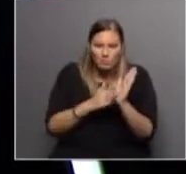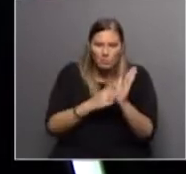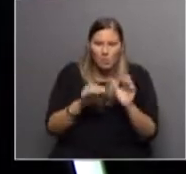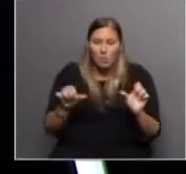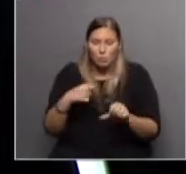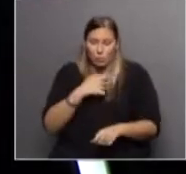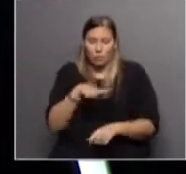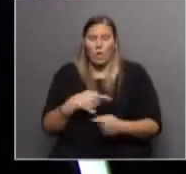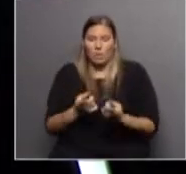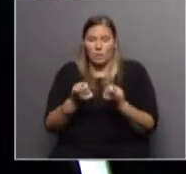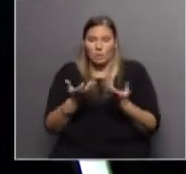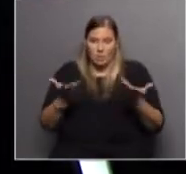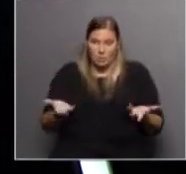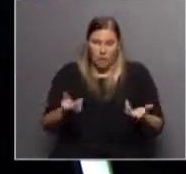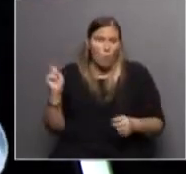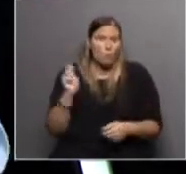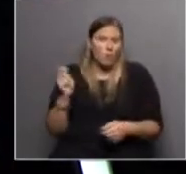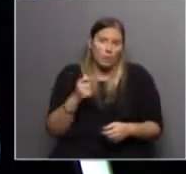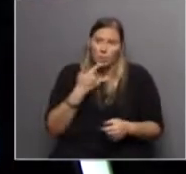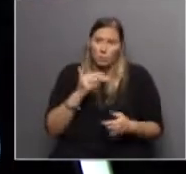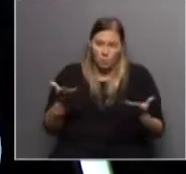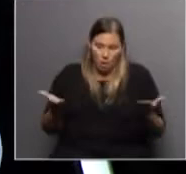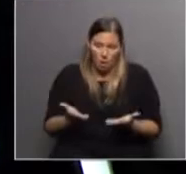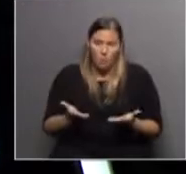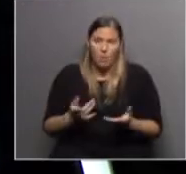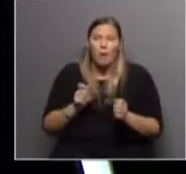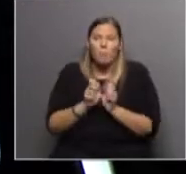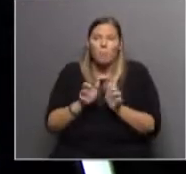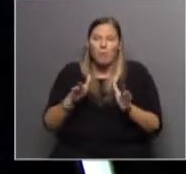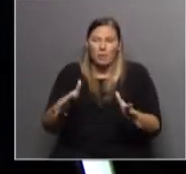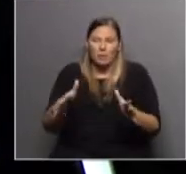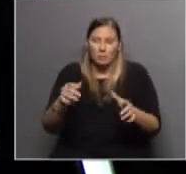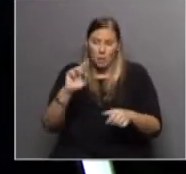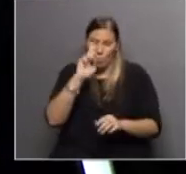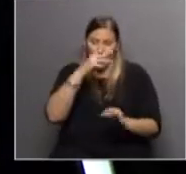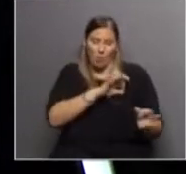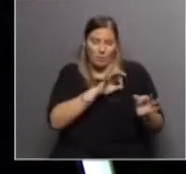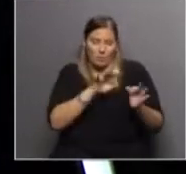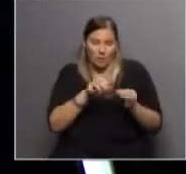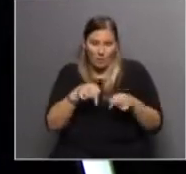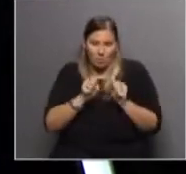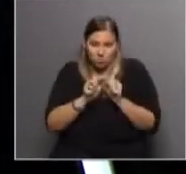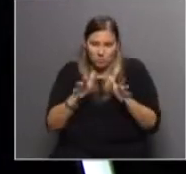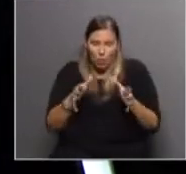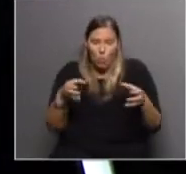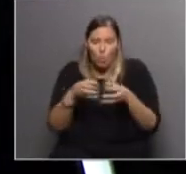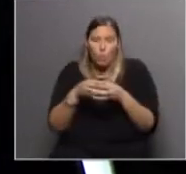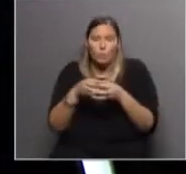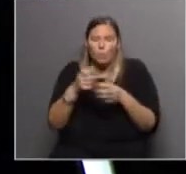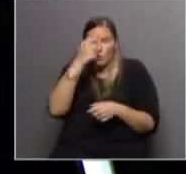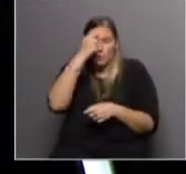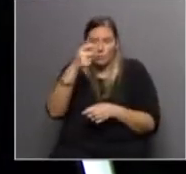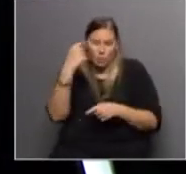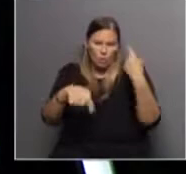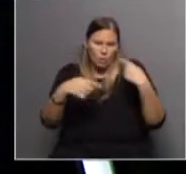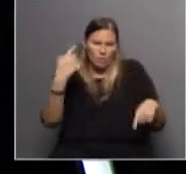que la sociedad necesita y en este caso de manera urgente. Cuando la pandemia apareció en Uruguay, un grupo de científicos de